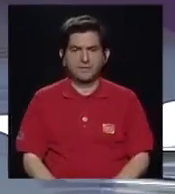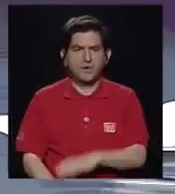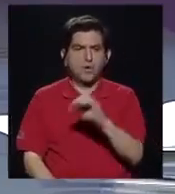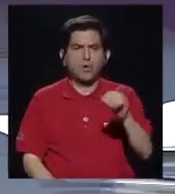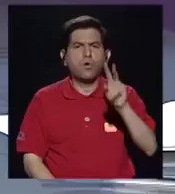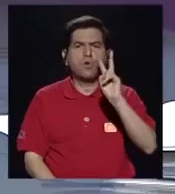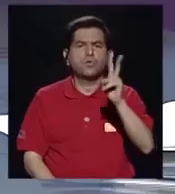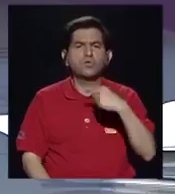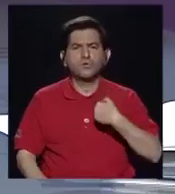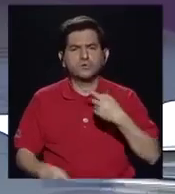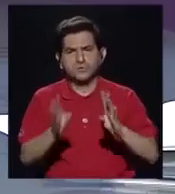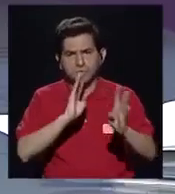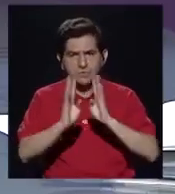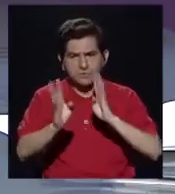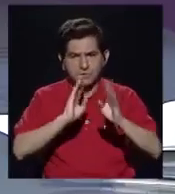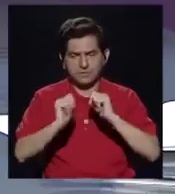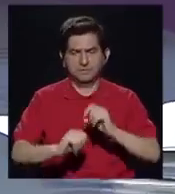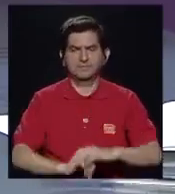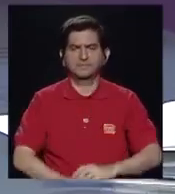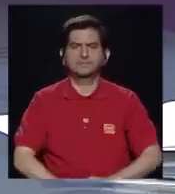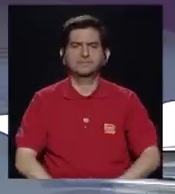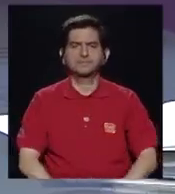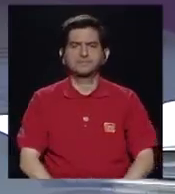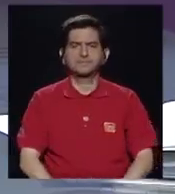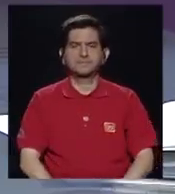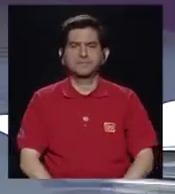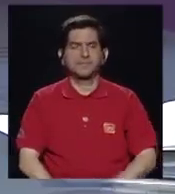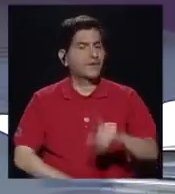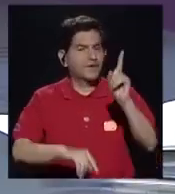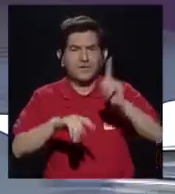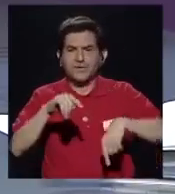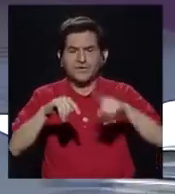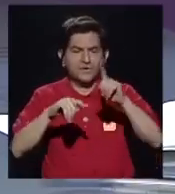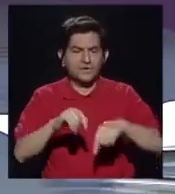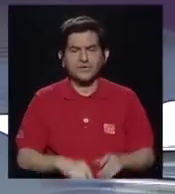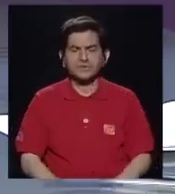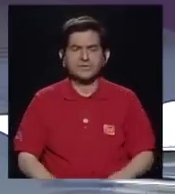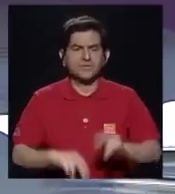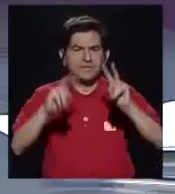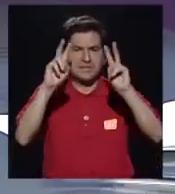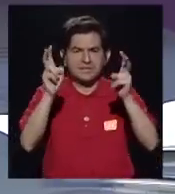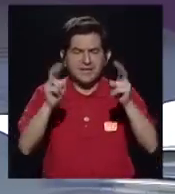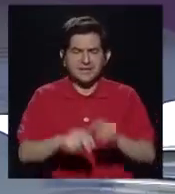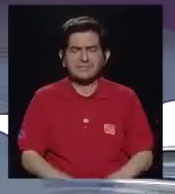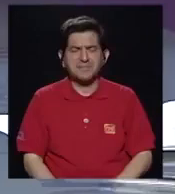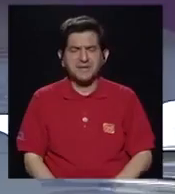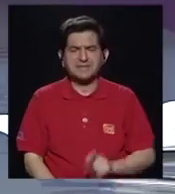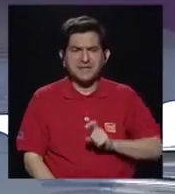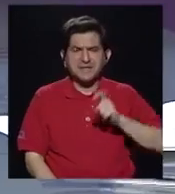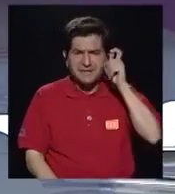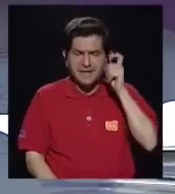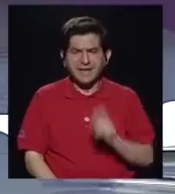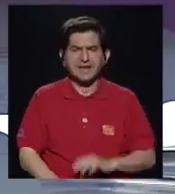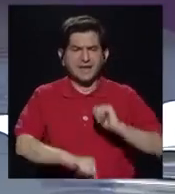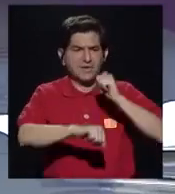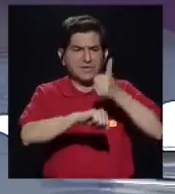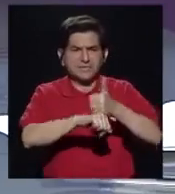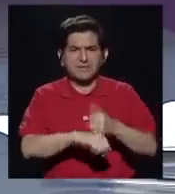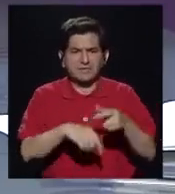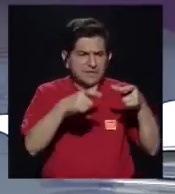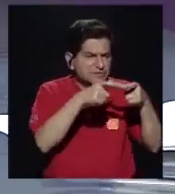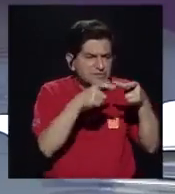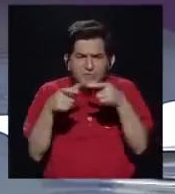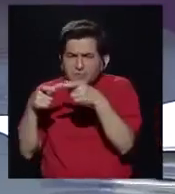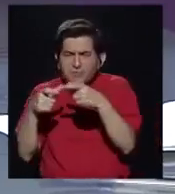más a los que me voy a referir es que no se puede identificar los temas de género o sea los temas de género uno de los problemas que